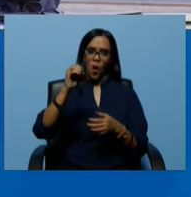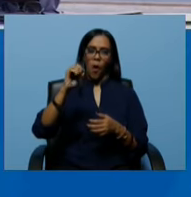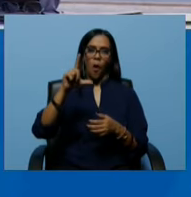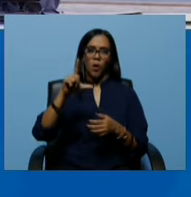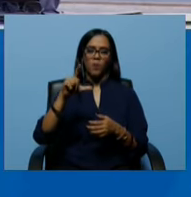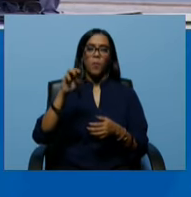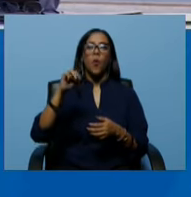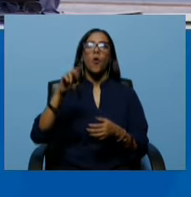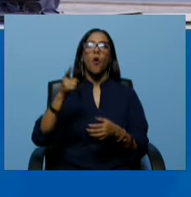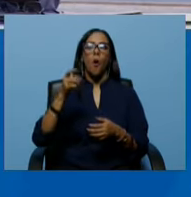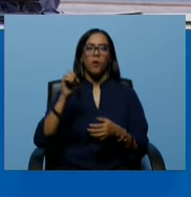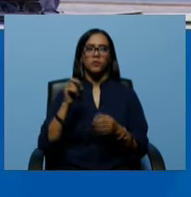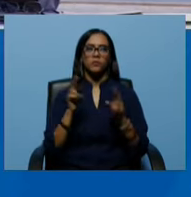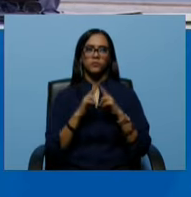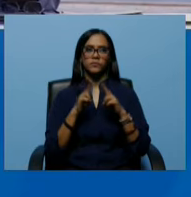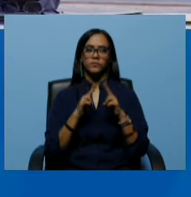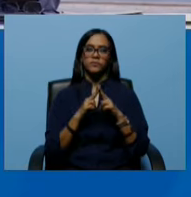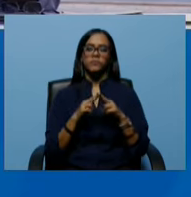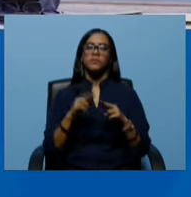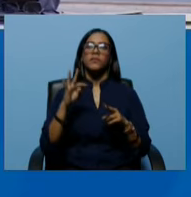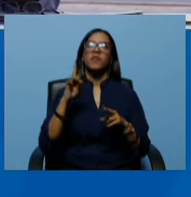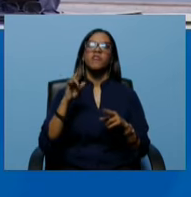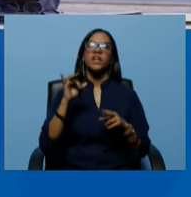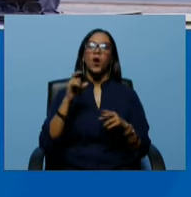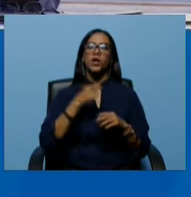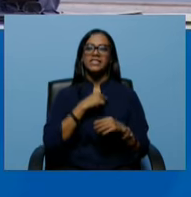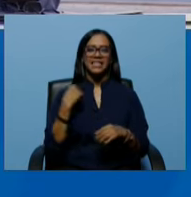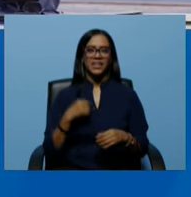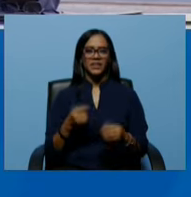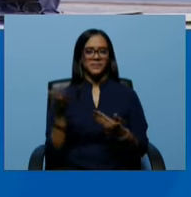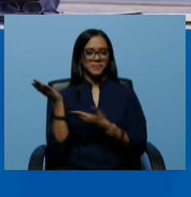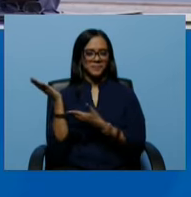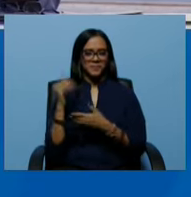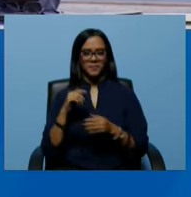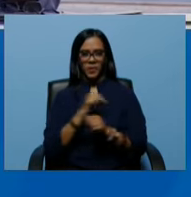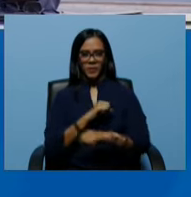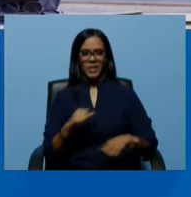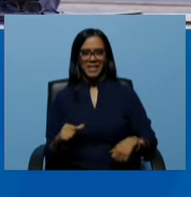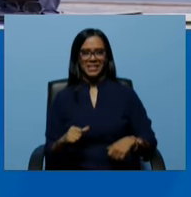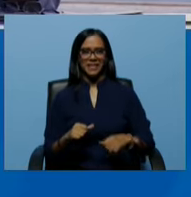mejor conocido como el frijol chino. ¡Adelante, portuguesa!